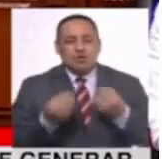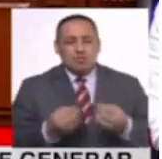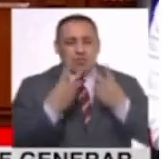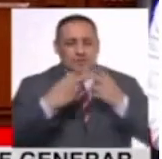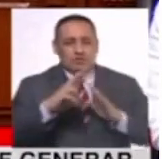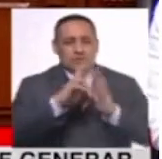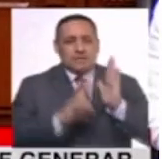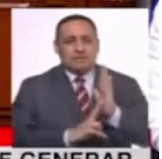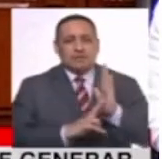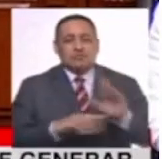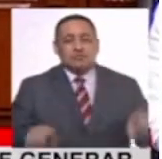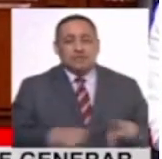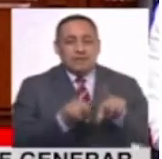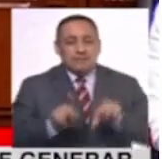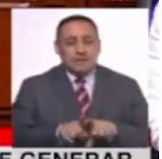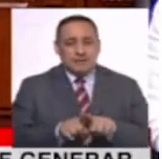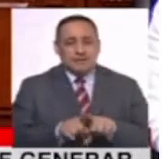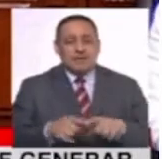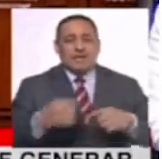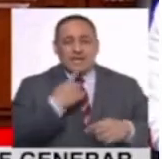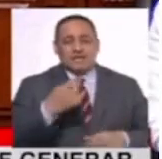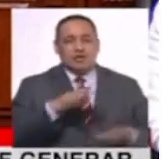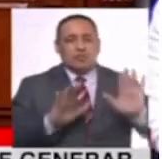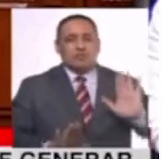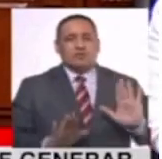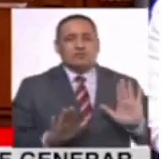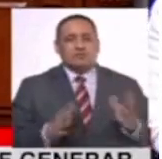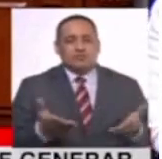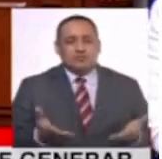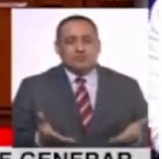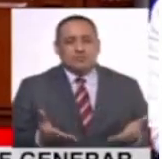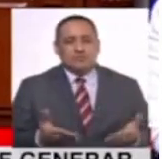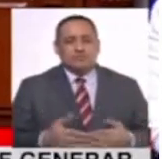nuestro reglamento. Asimismo, el compromiso,